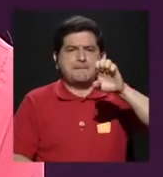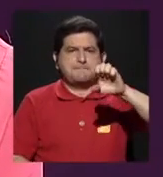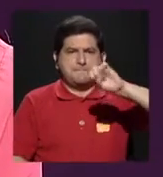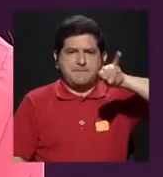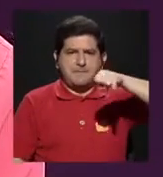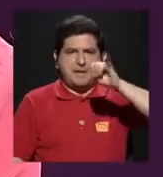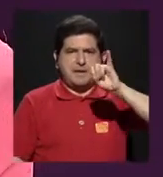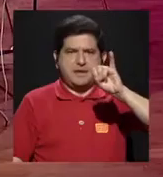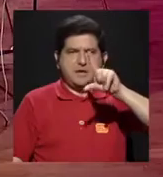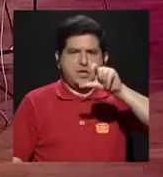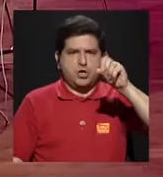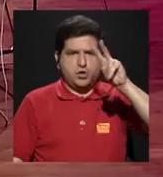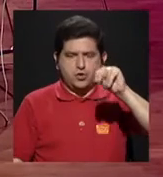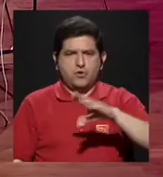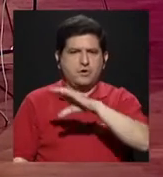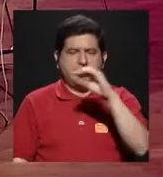Alex